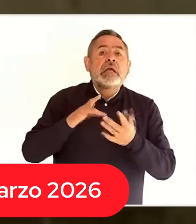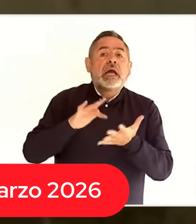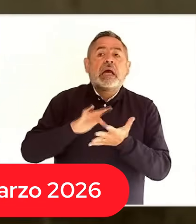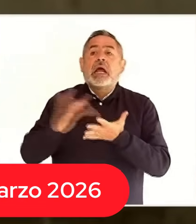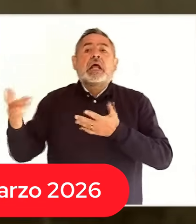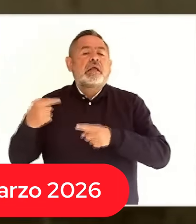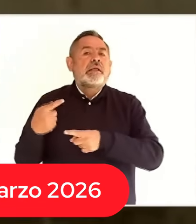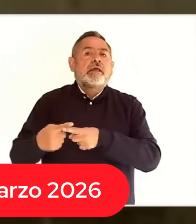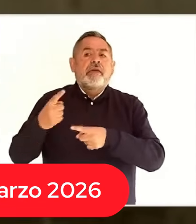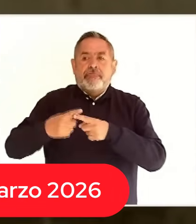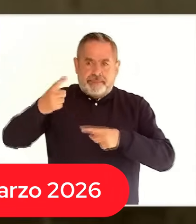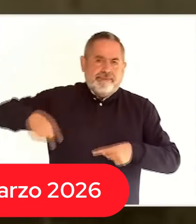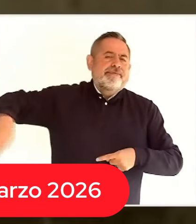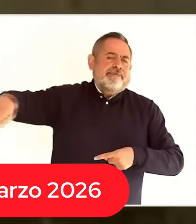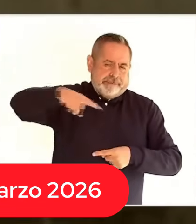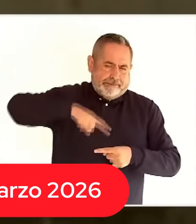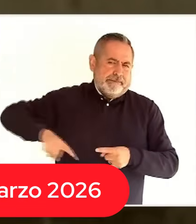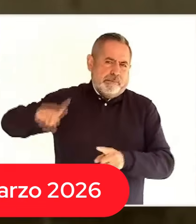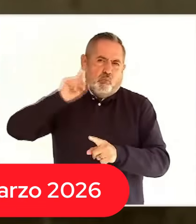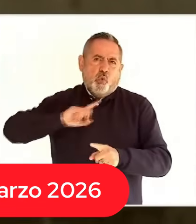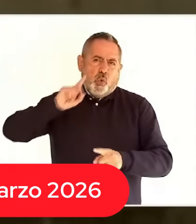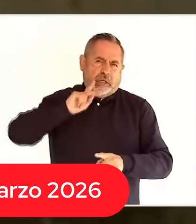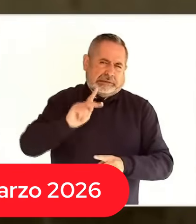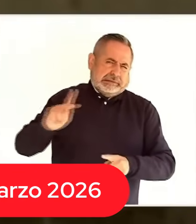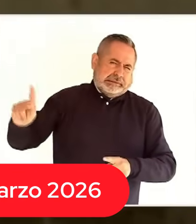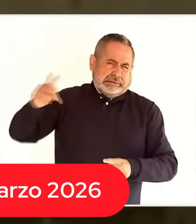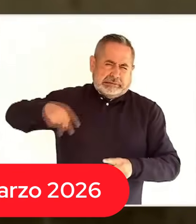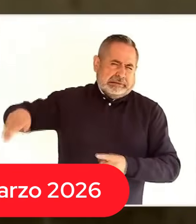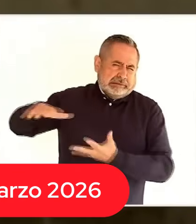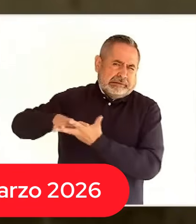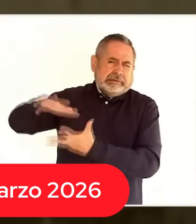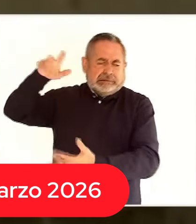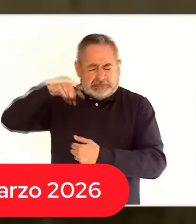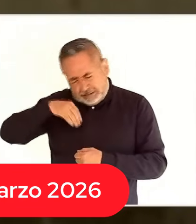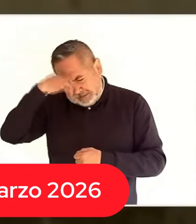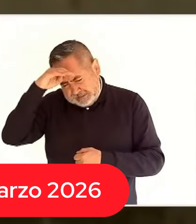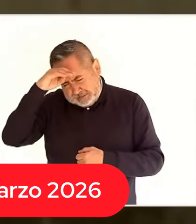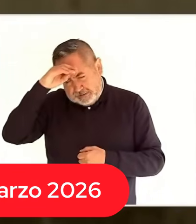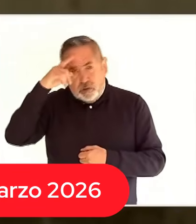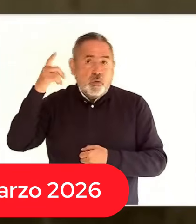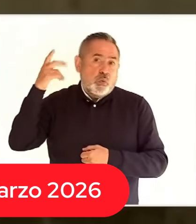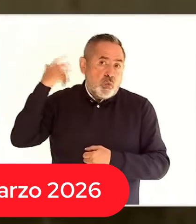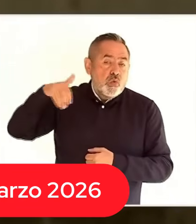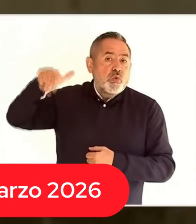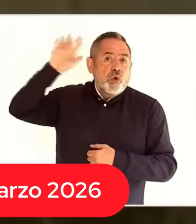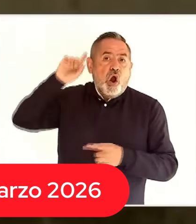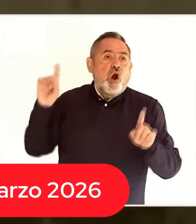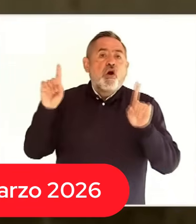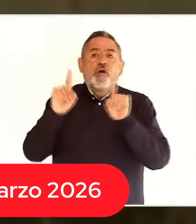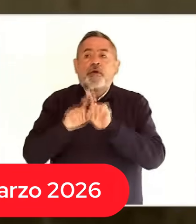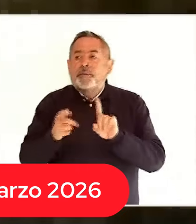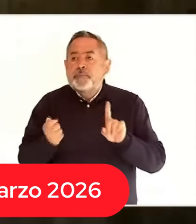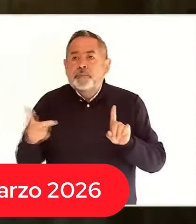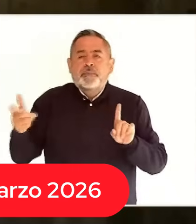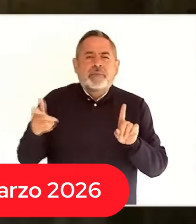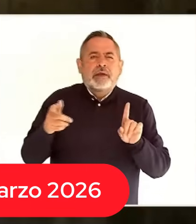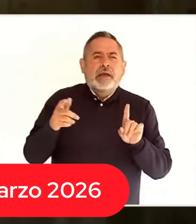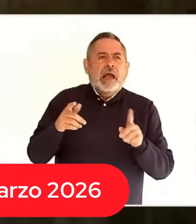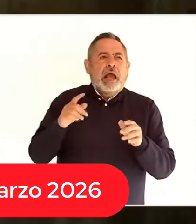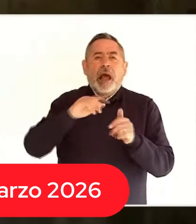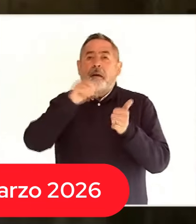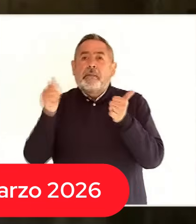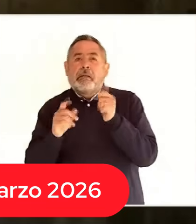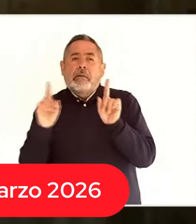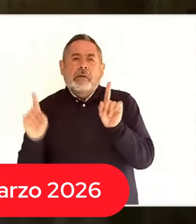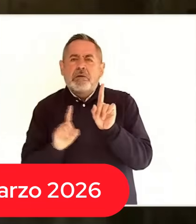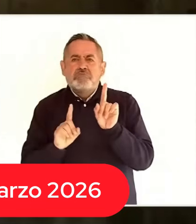posibles sin aquellas que desde posiblemente entonces, llamadas la sombra, sostuvieron